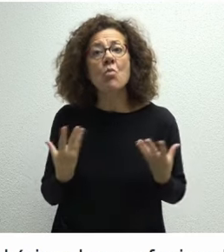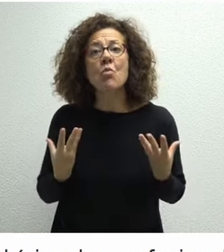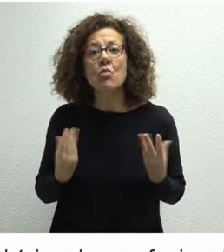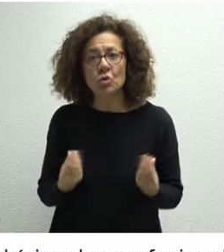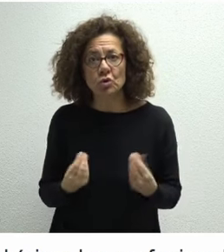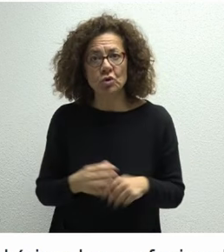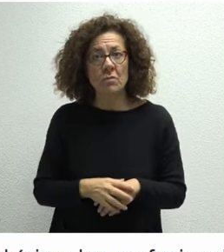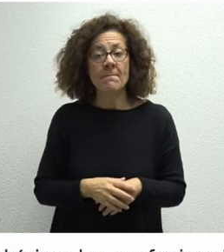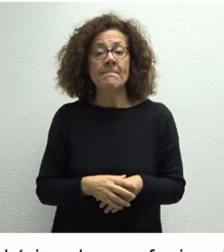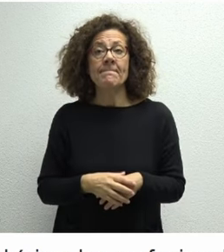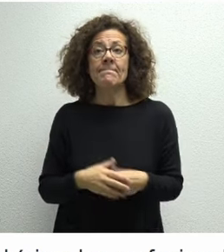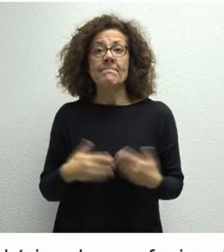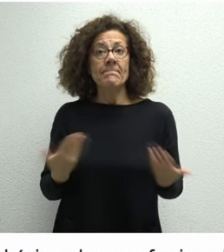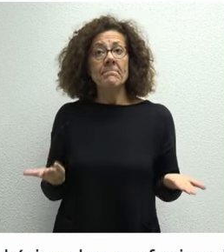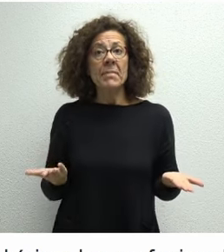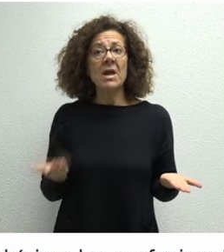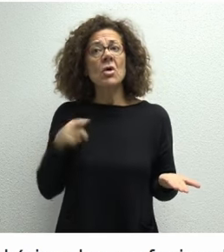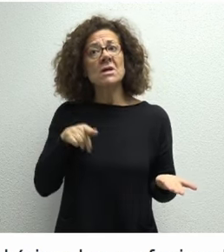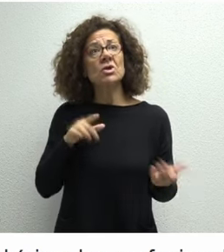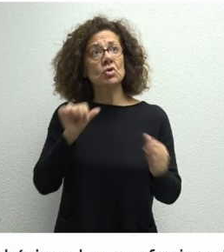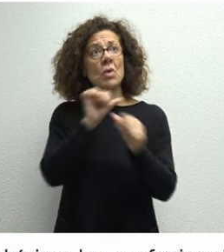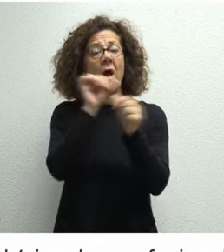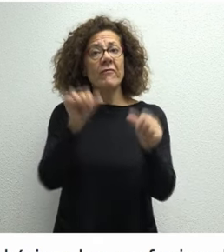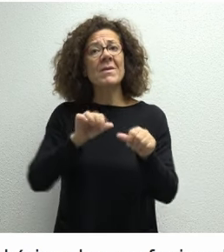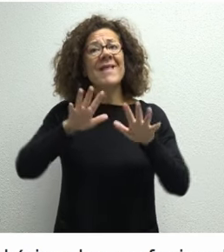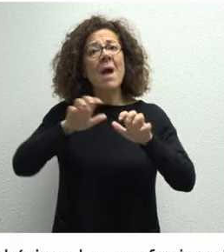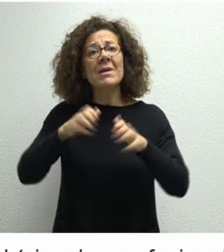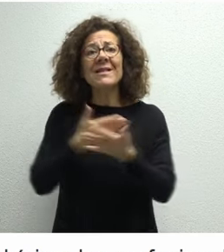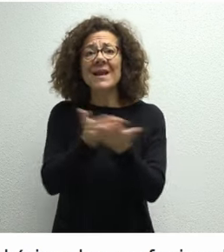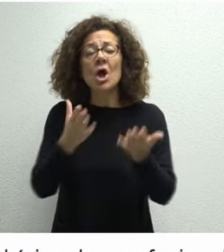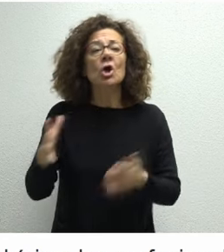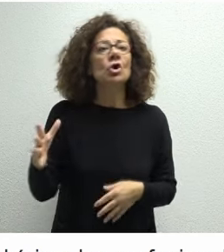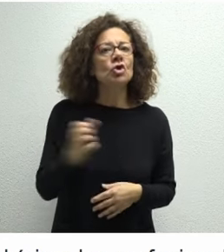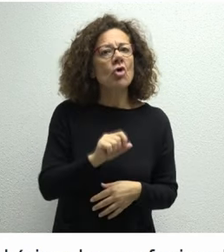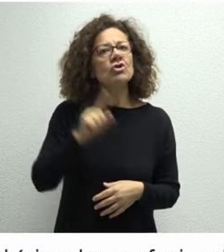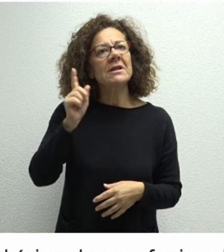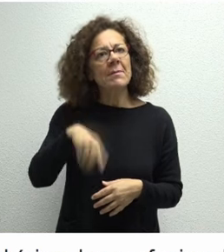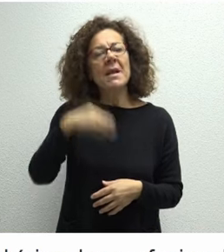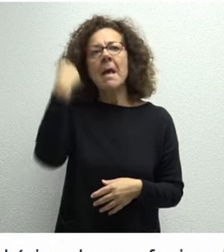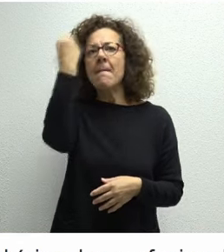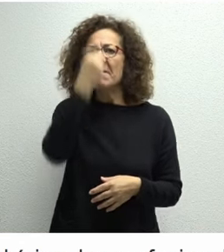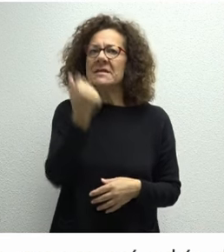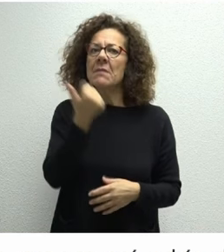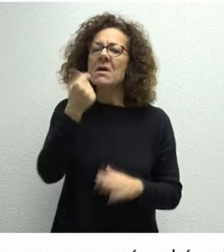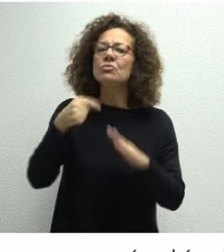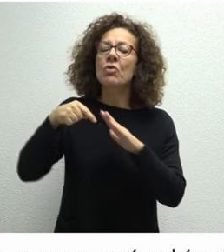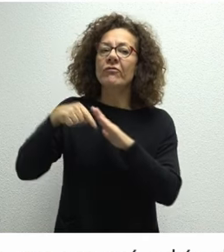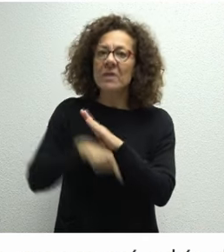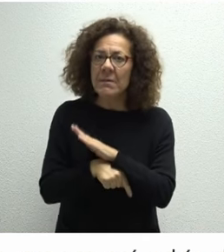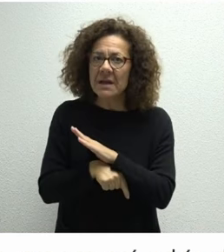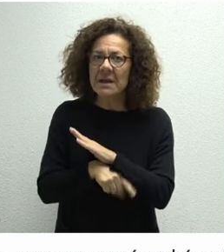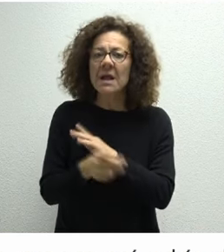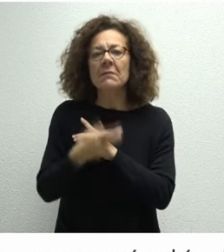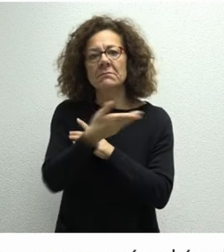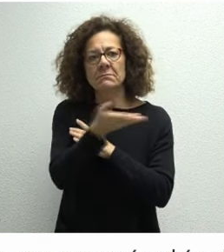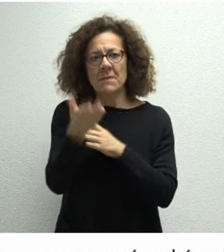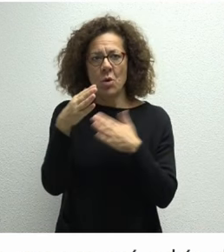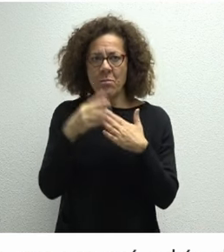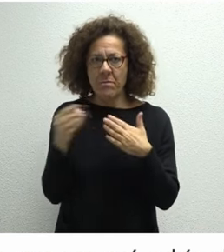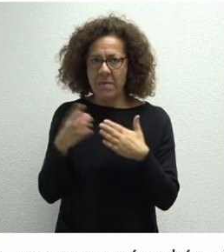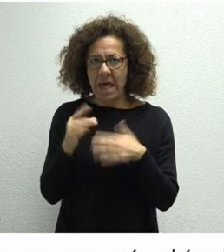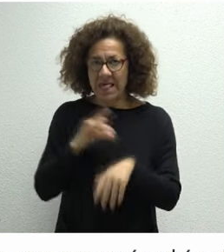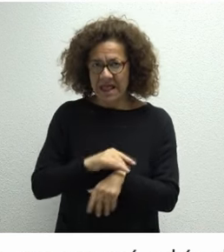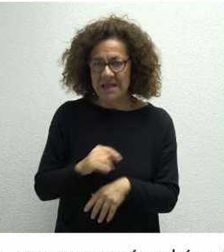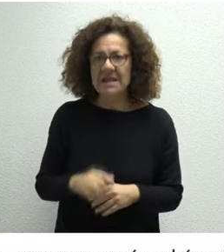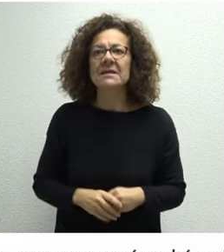pero pero pero ha sido una manera de de aprender todo y de y de tener que pensar más profundamente en en los pacientes